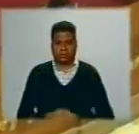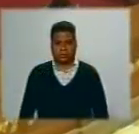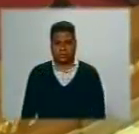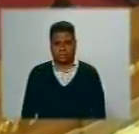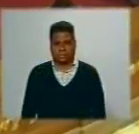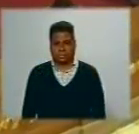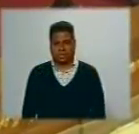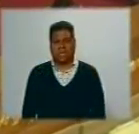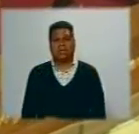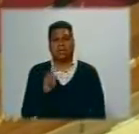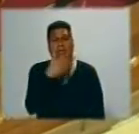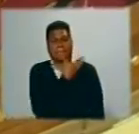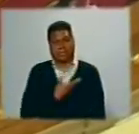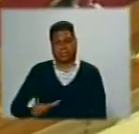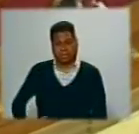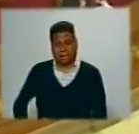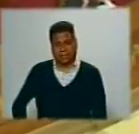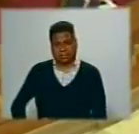presidente Nicolás Maduro